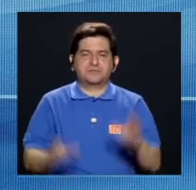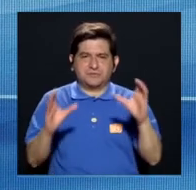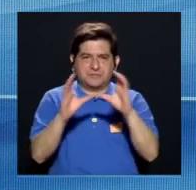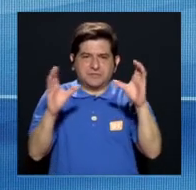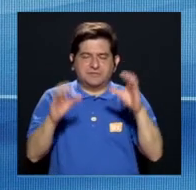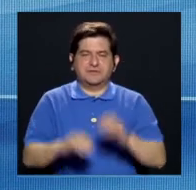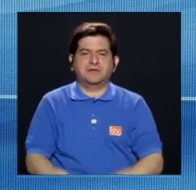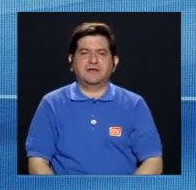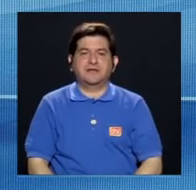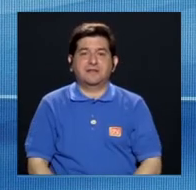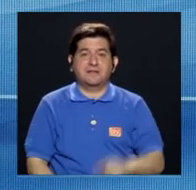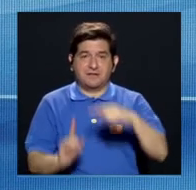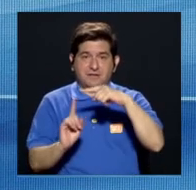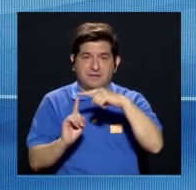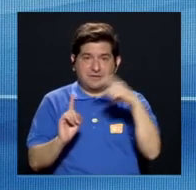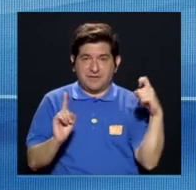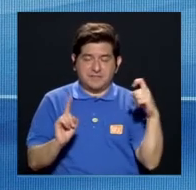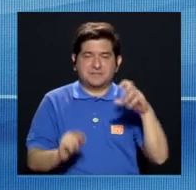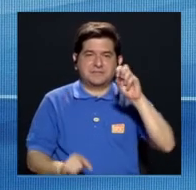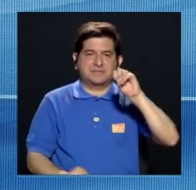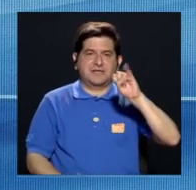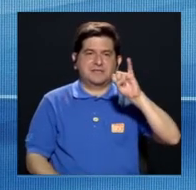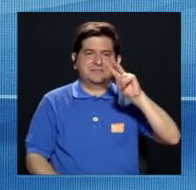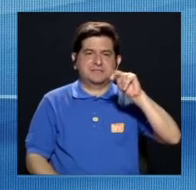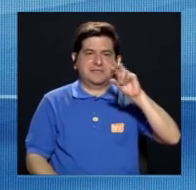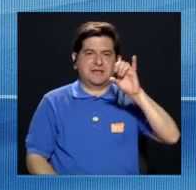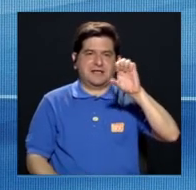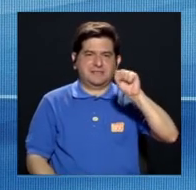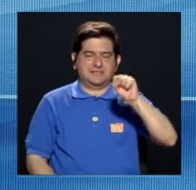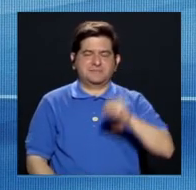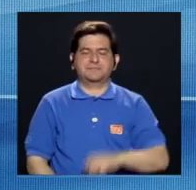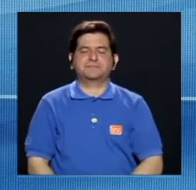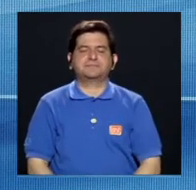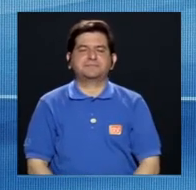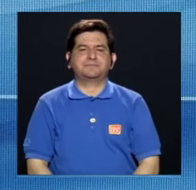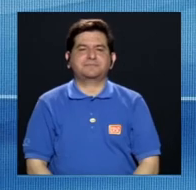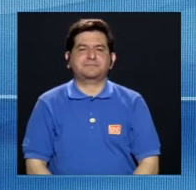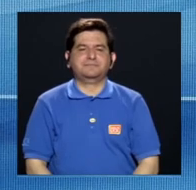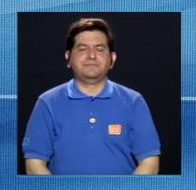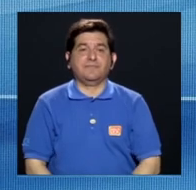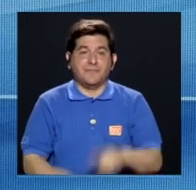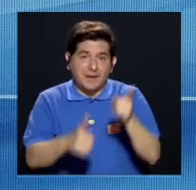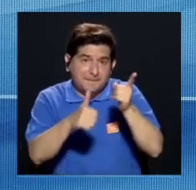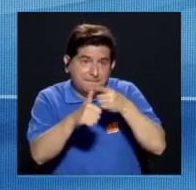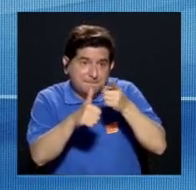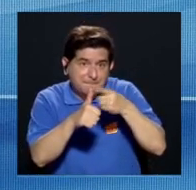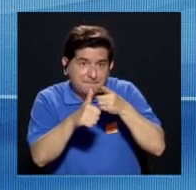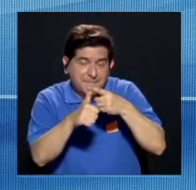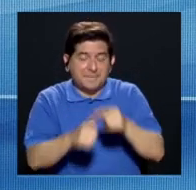por parte del SINAES. Además,